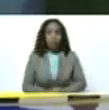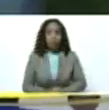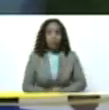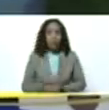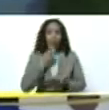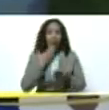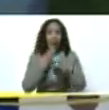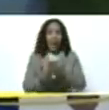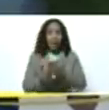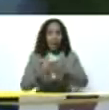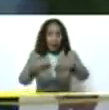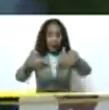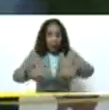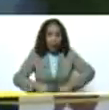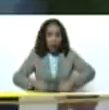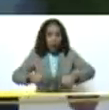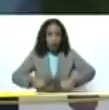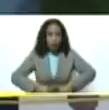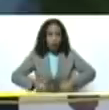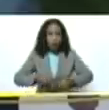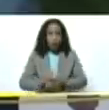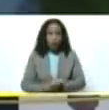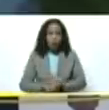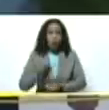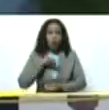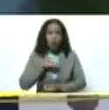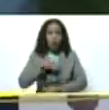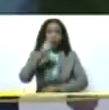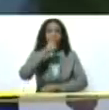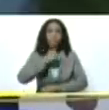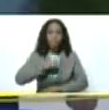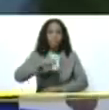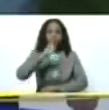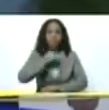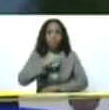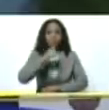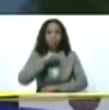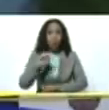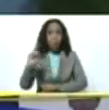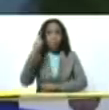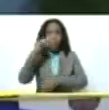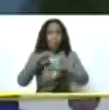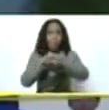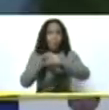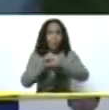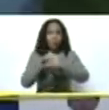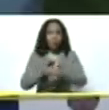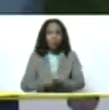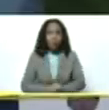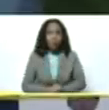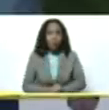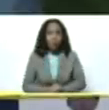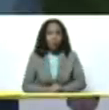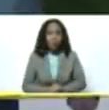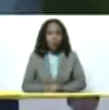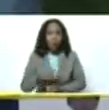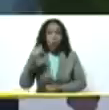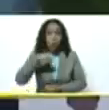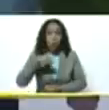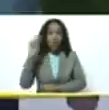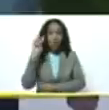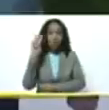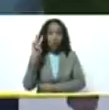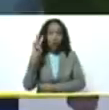Gracias al esfuerzo. Hemos resistido, primer ministro Rubén Esquerri. Y hoy Venezuela